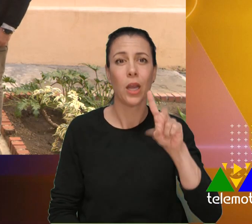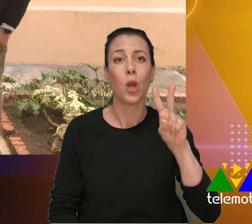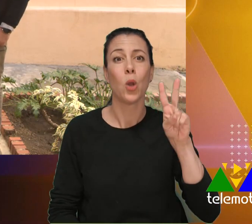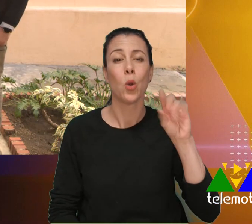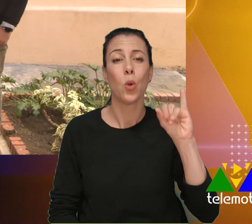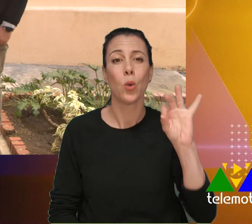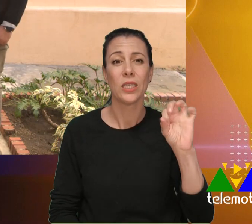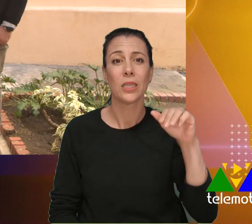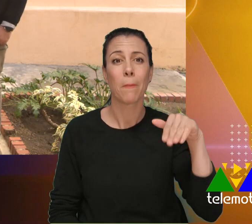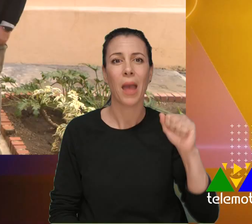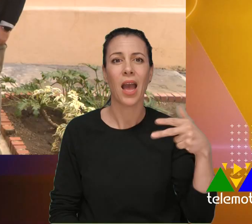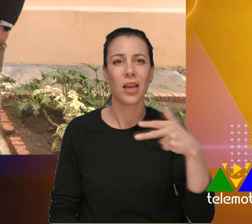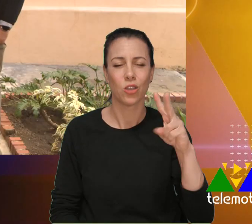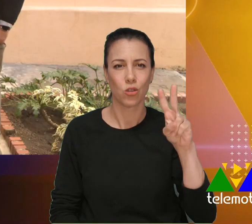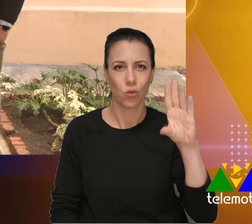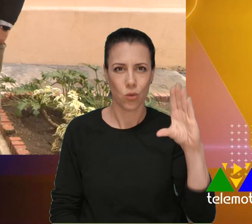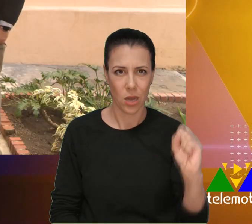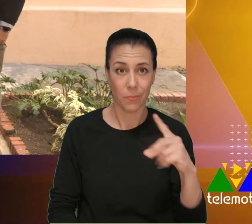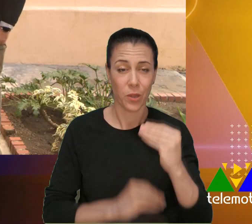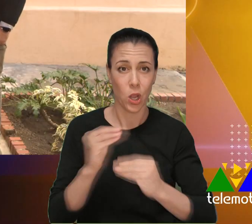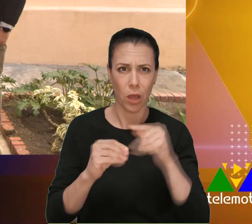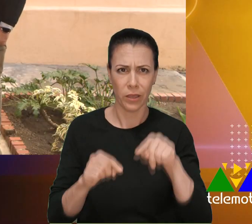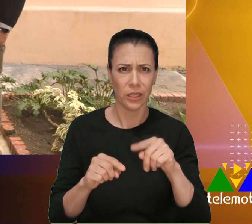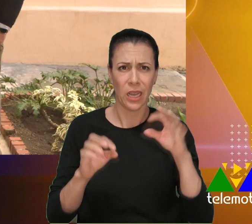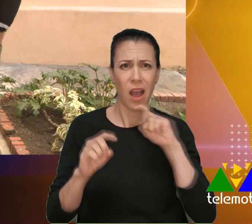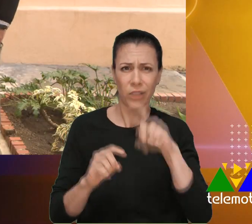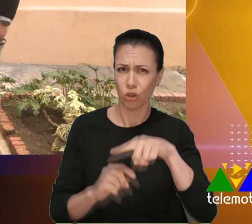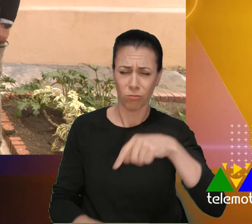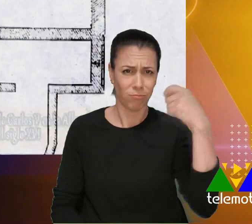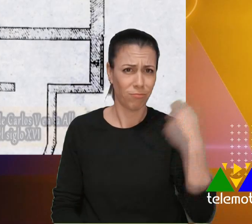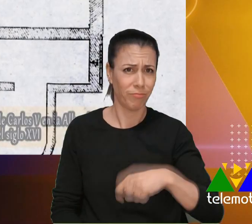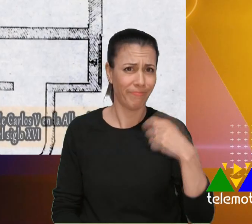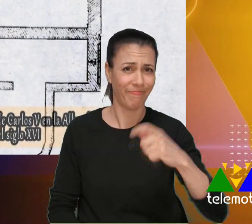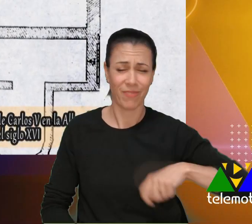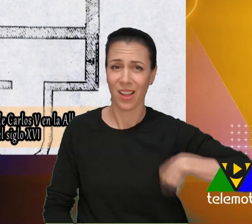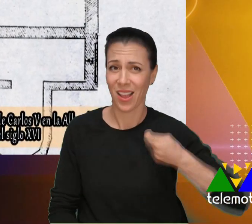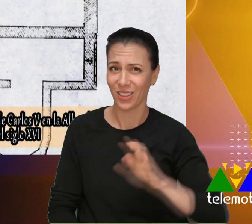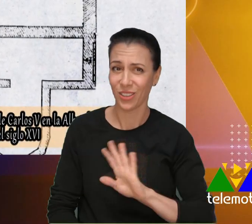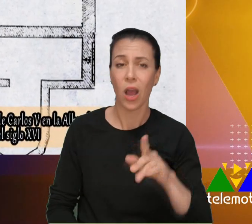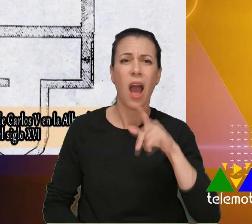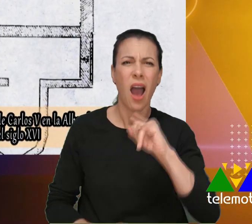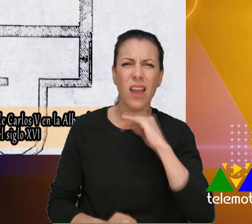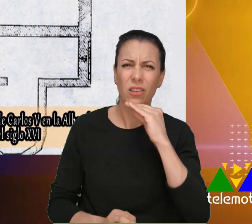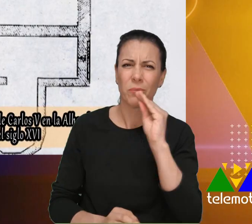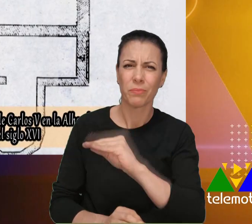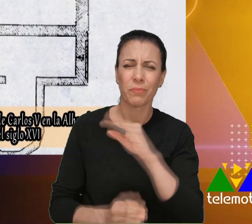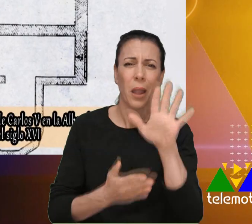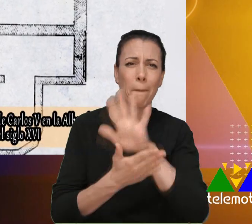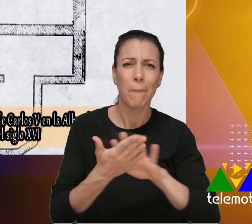Machuca, el que hace este edificio. Que costó una pasta, por cierto. Y costó un dineral. Y de todo eso hay planos, hay Sí, mapas,